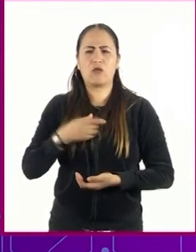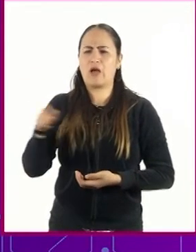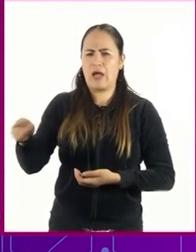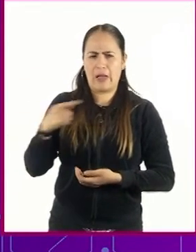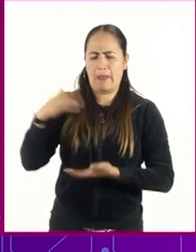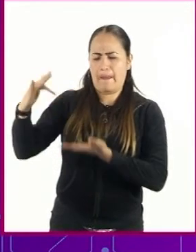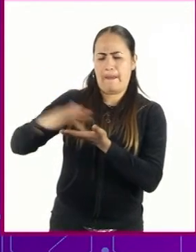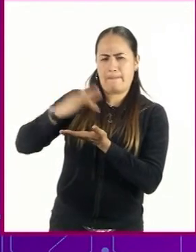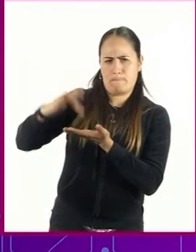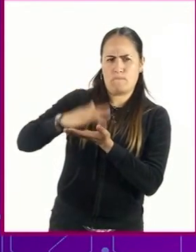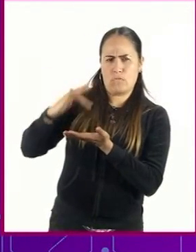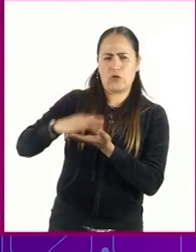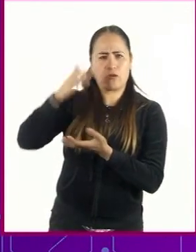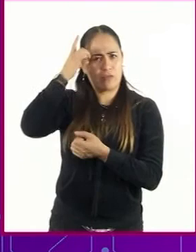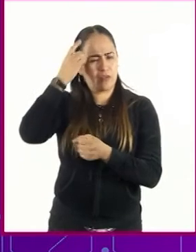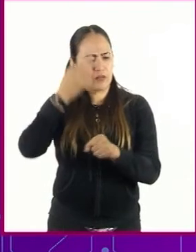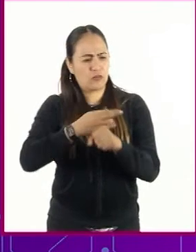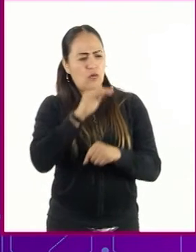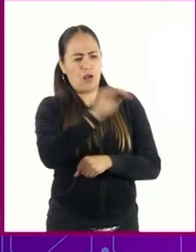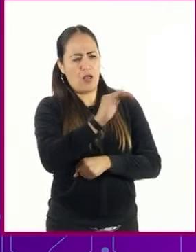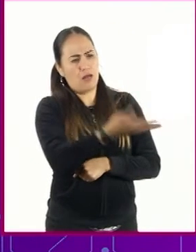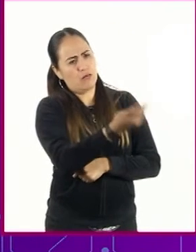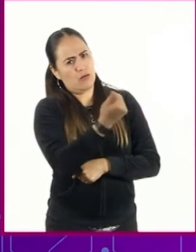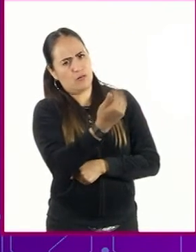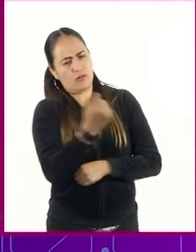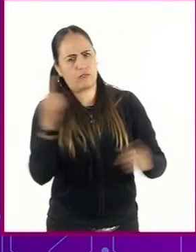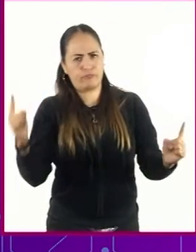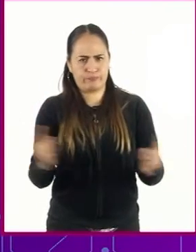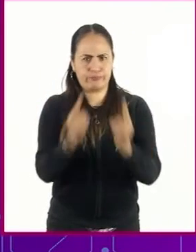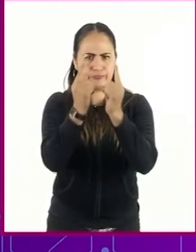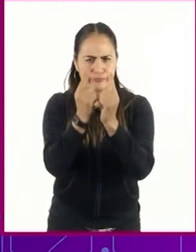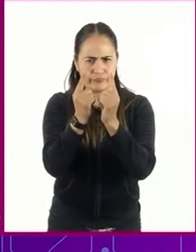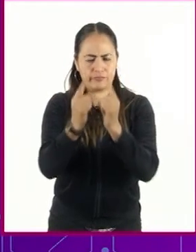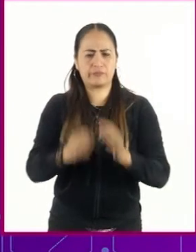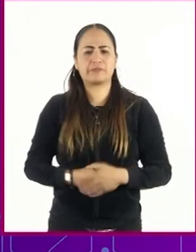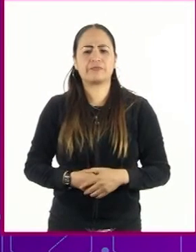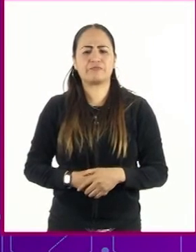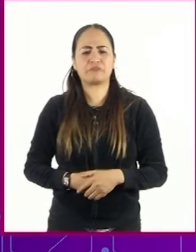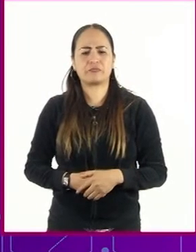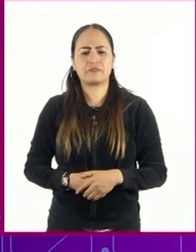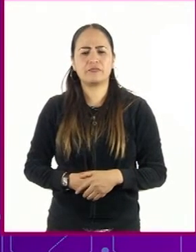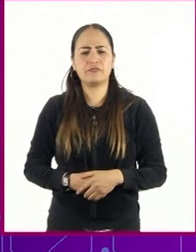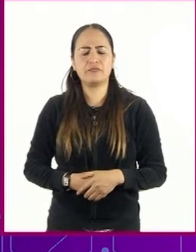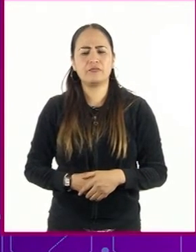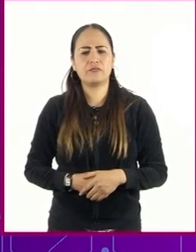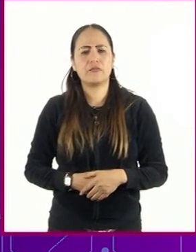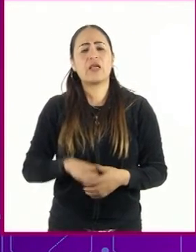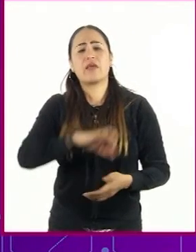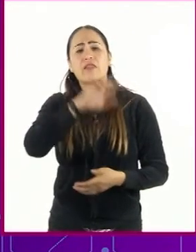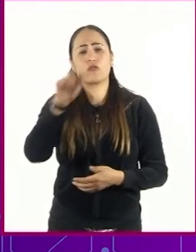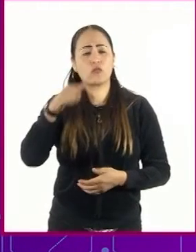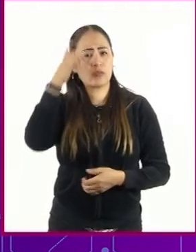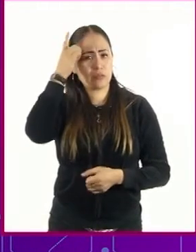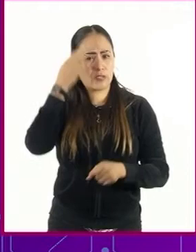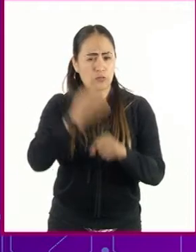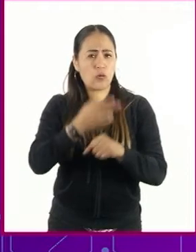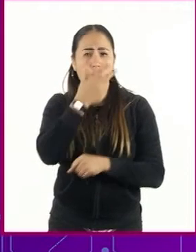con el director, lo llamaron y todo. Y bueno, gracias, pues me mandó una carta el